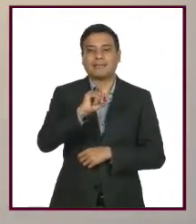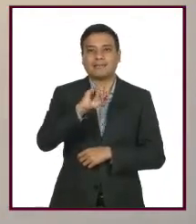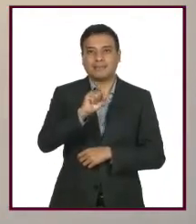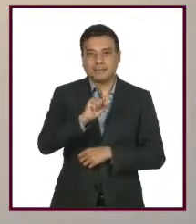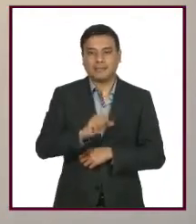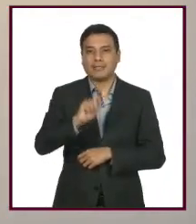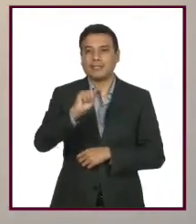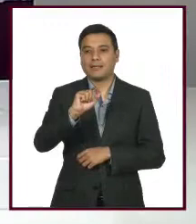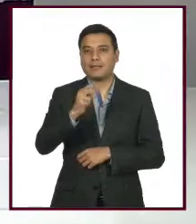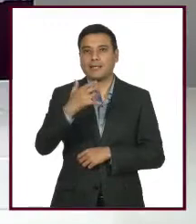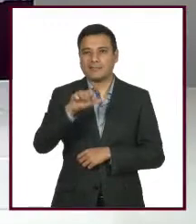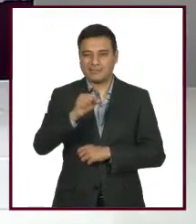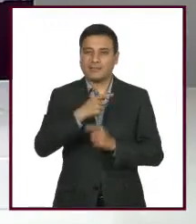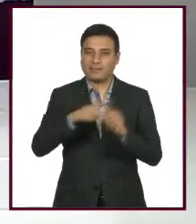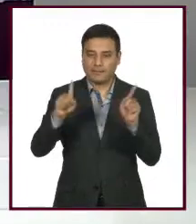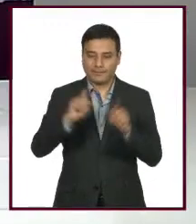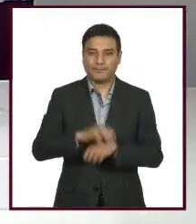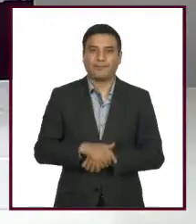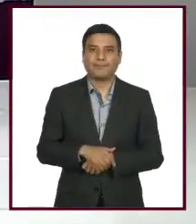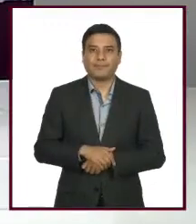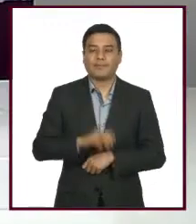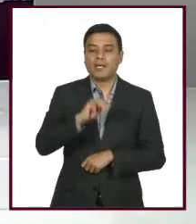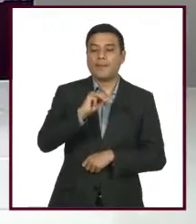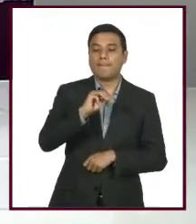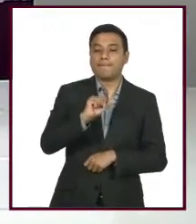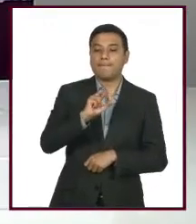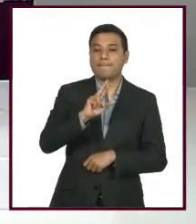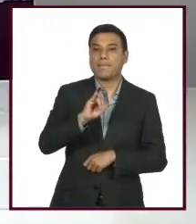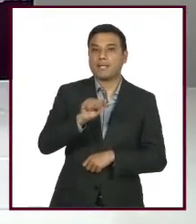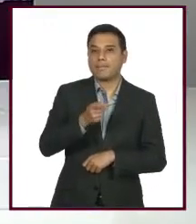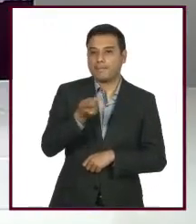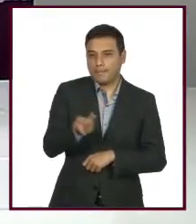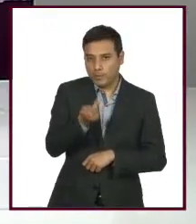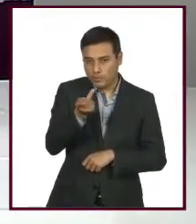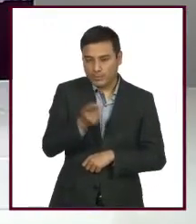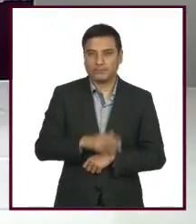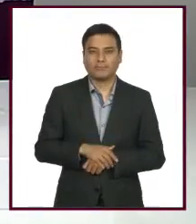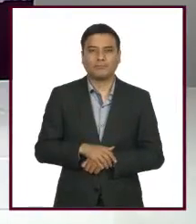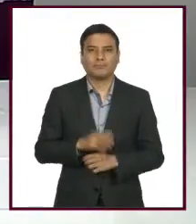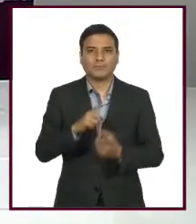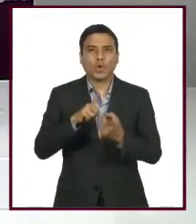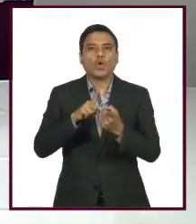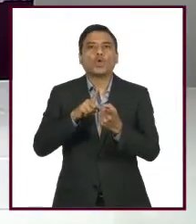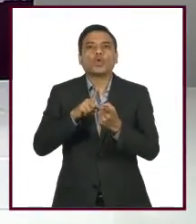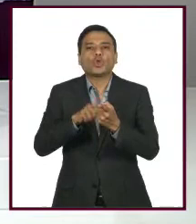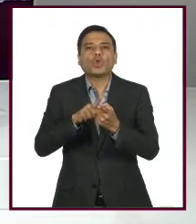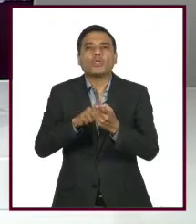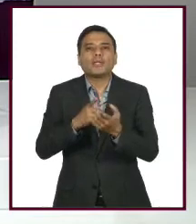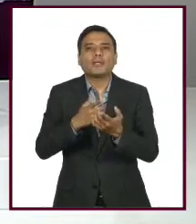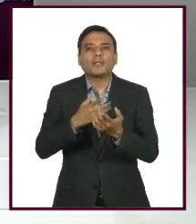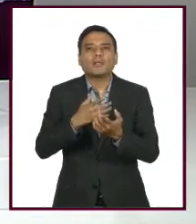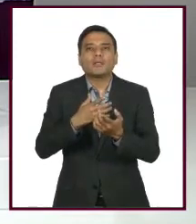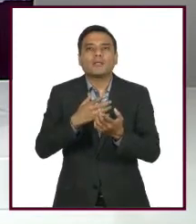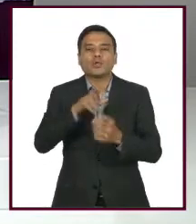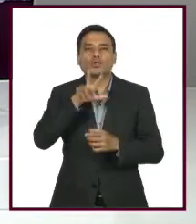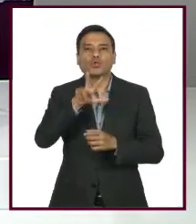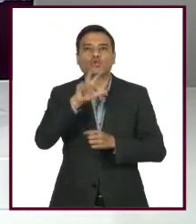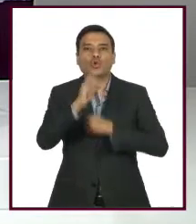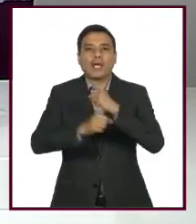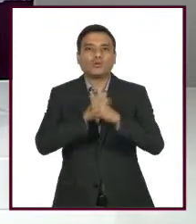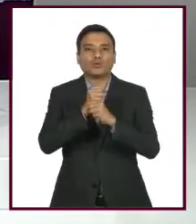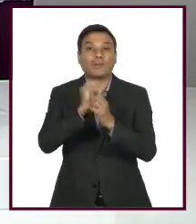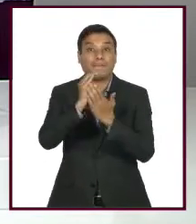anfetamina. María del Refugio Domínguez, ¿cuáles son los espacios recomendados para la rehabilitación de los menores? ¿Deben ser